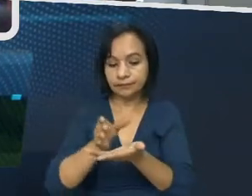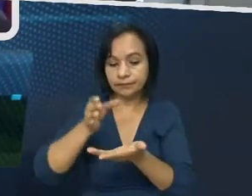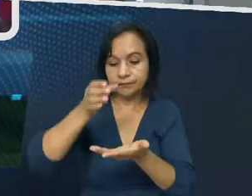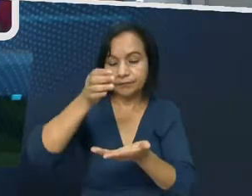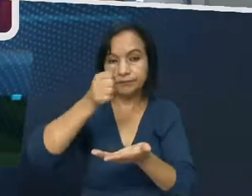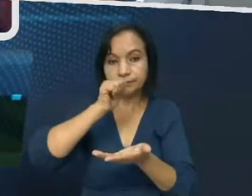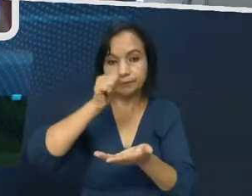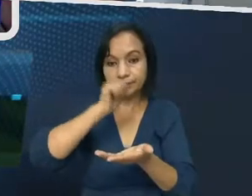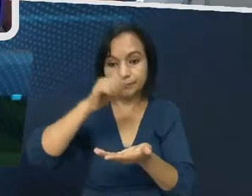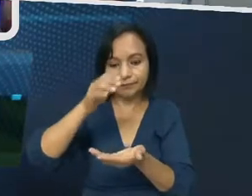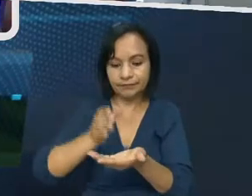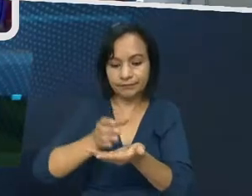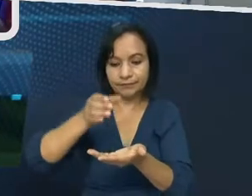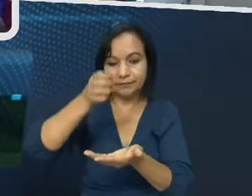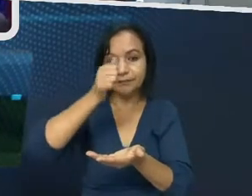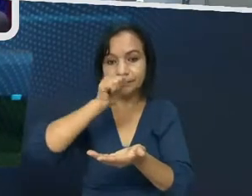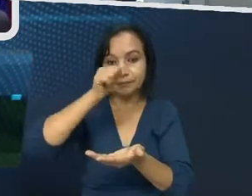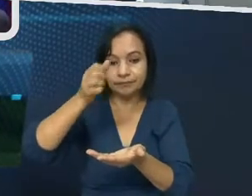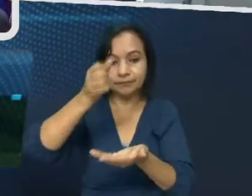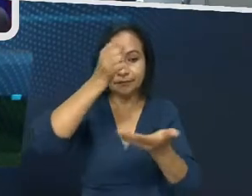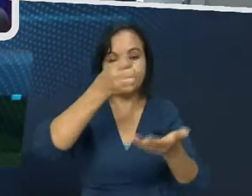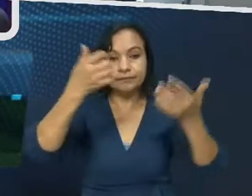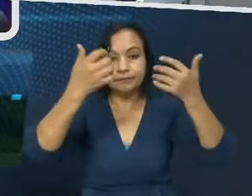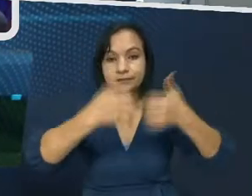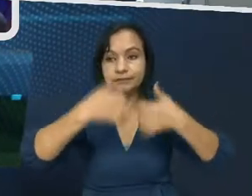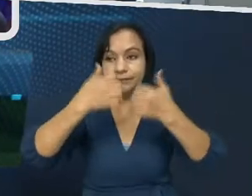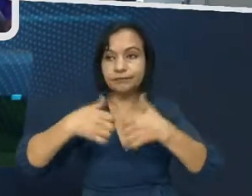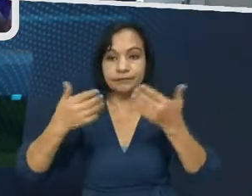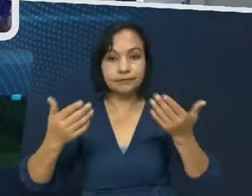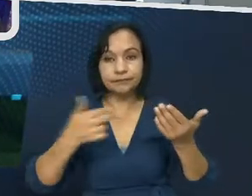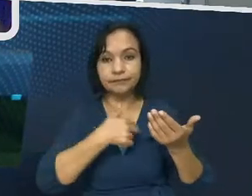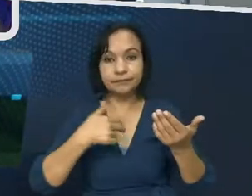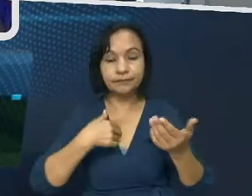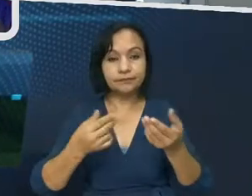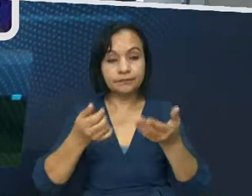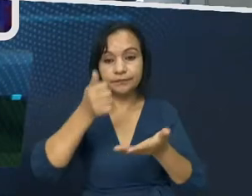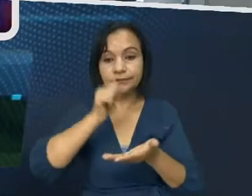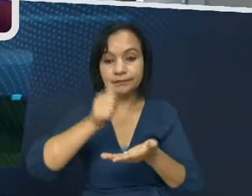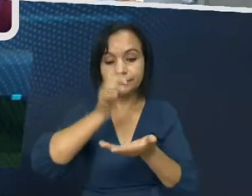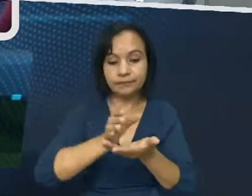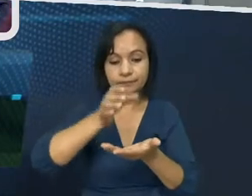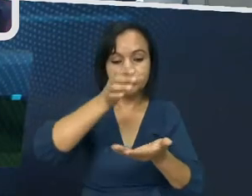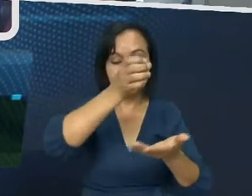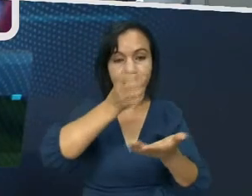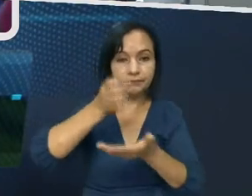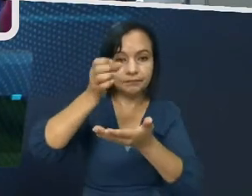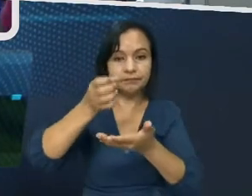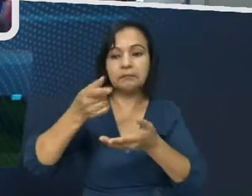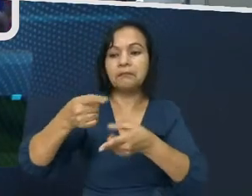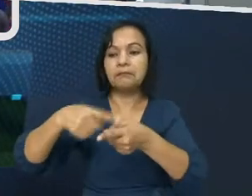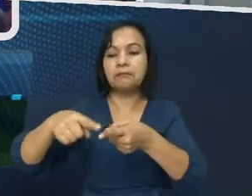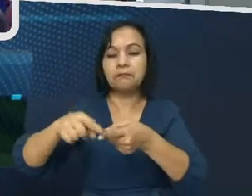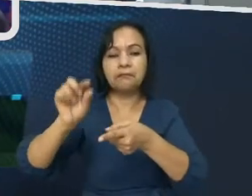empacadita ahí, aquí la industria usa mucho el agua y es poco, pues, lo que deja